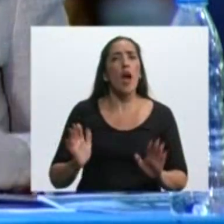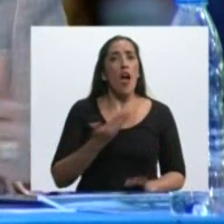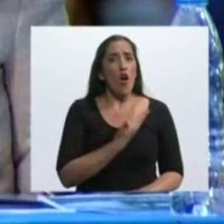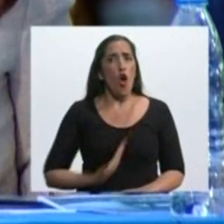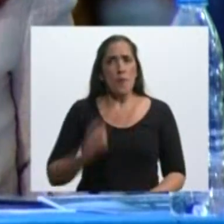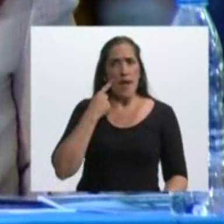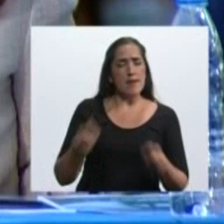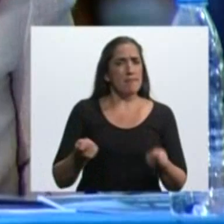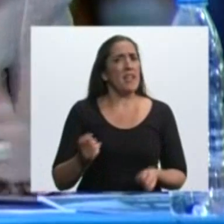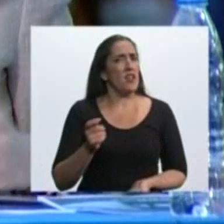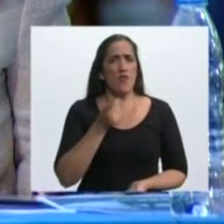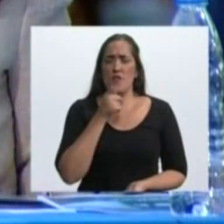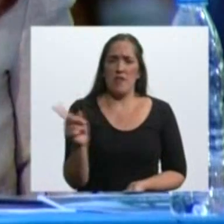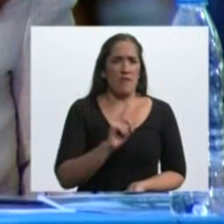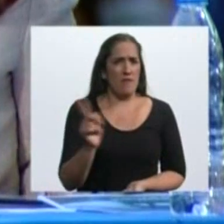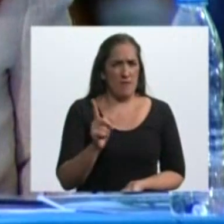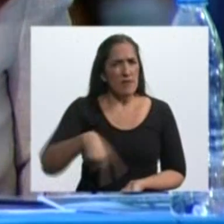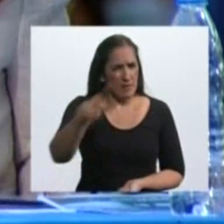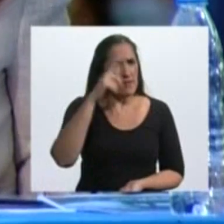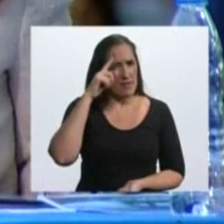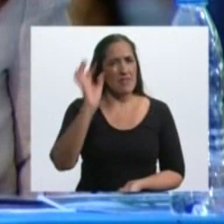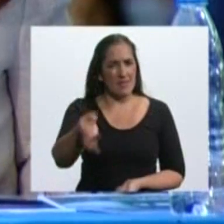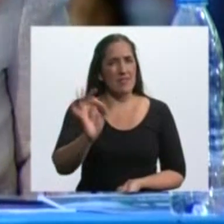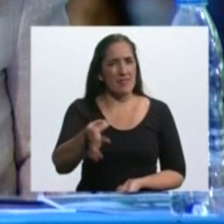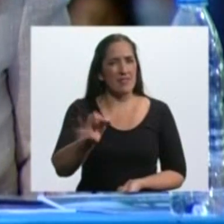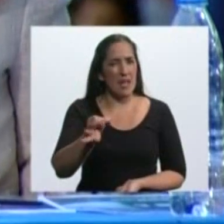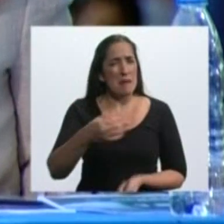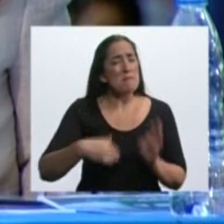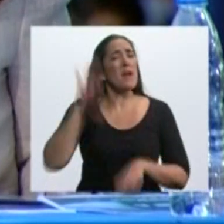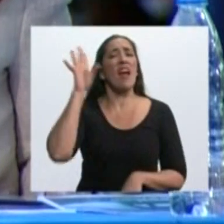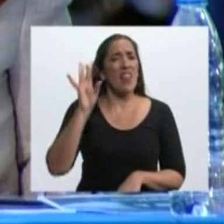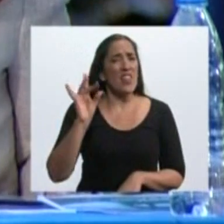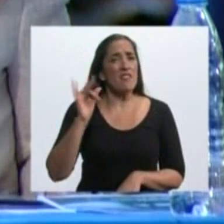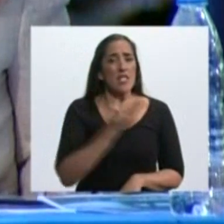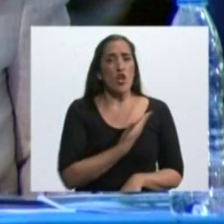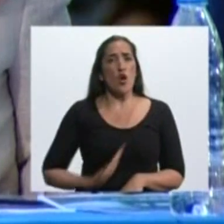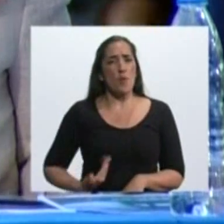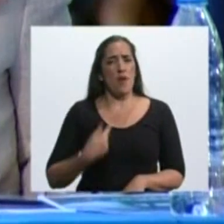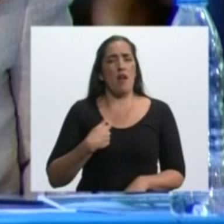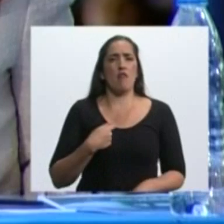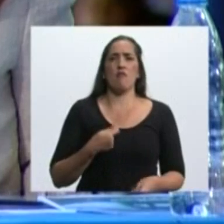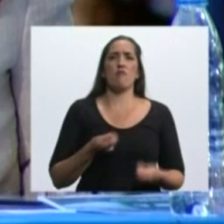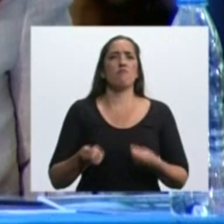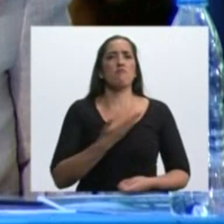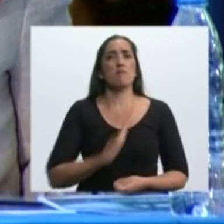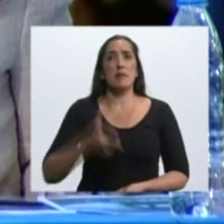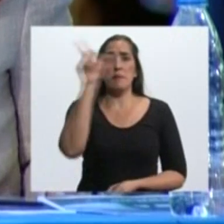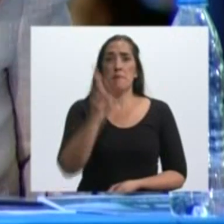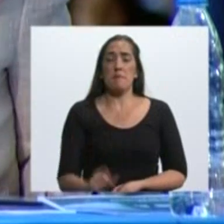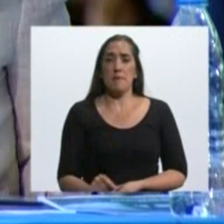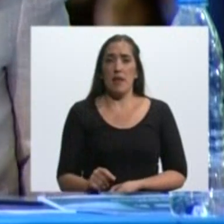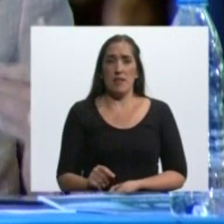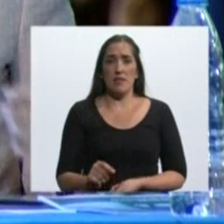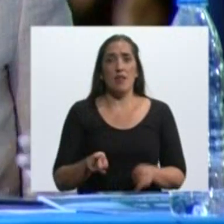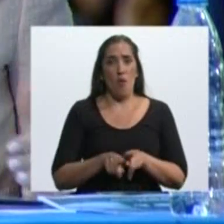gobernar y les puedo asegurar que mucho más difícil es gobernar muchas veces un país